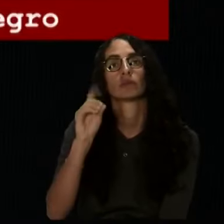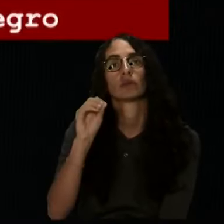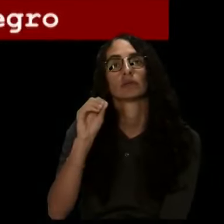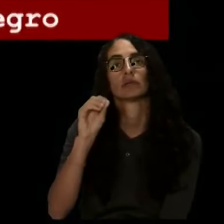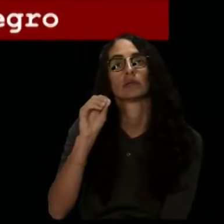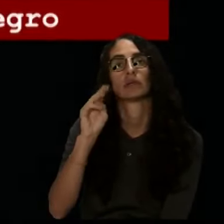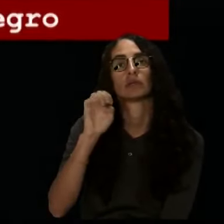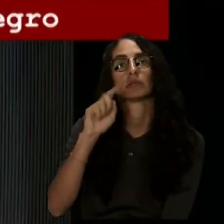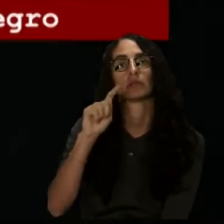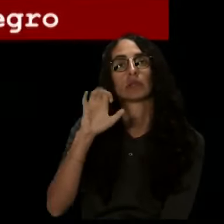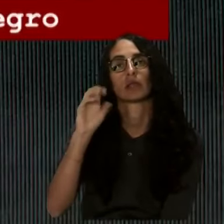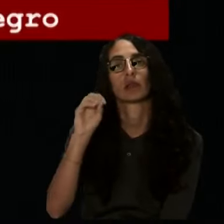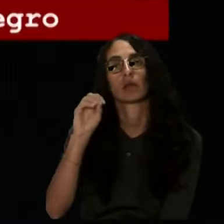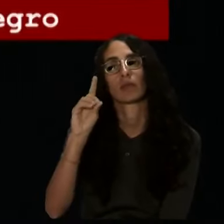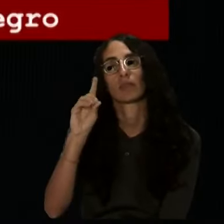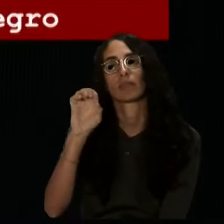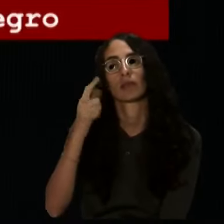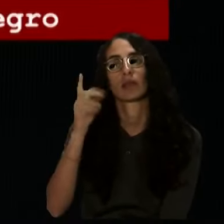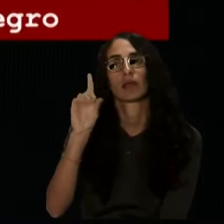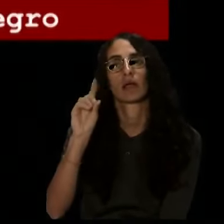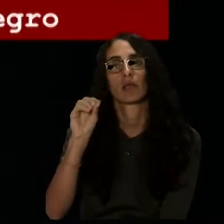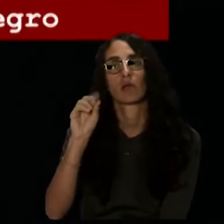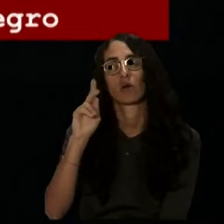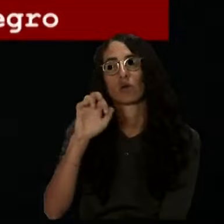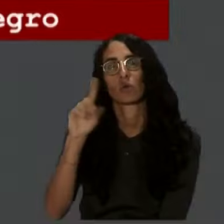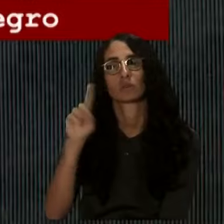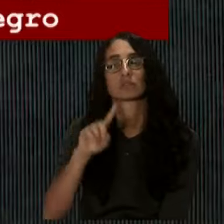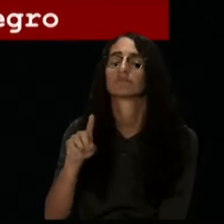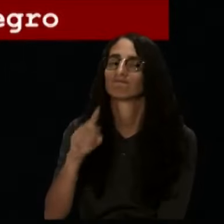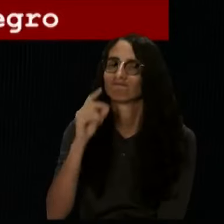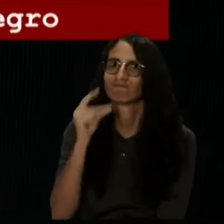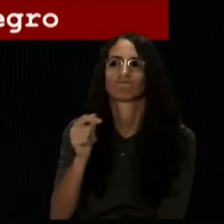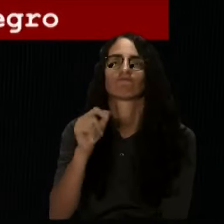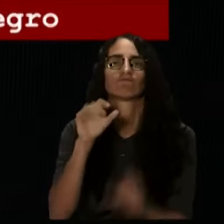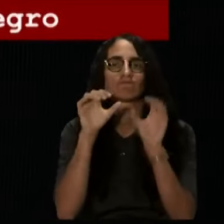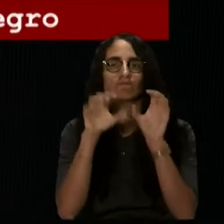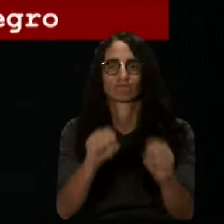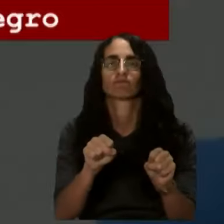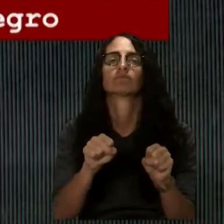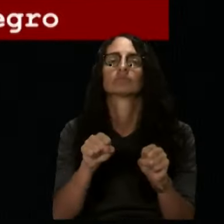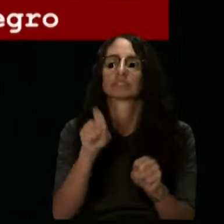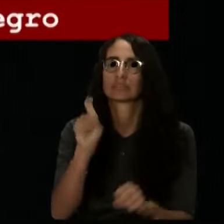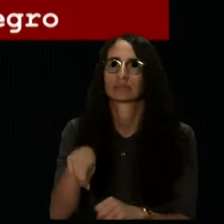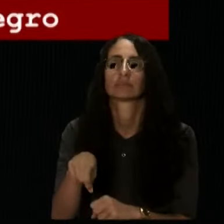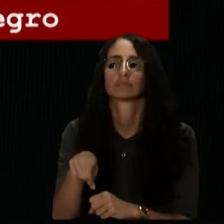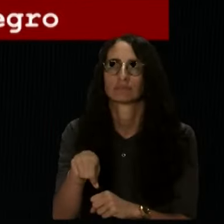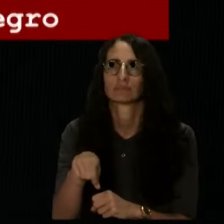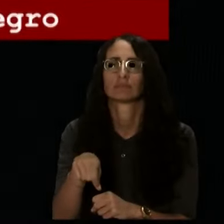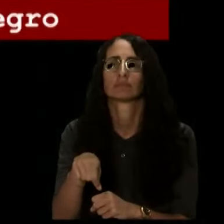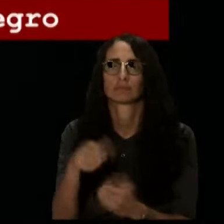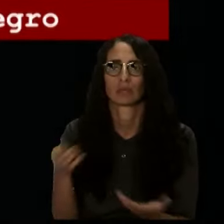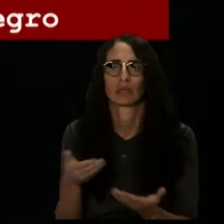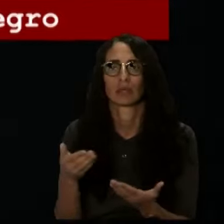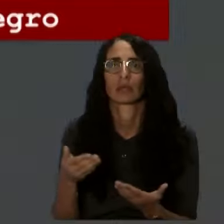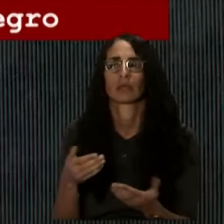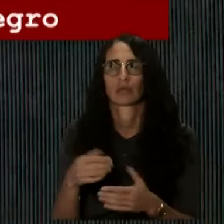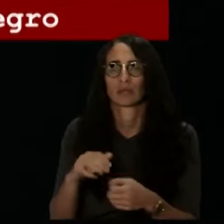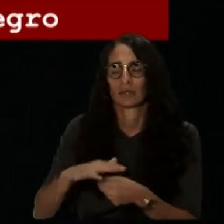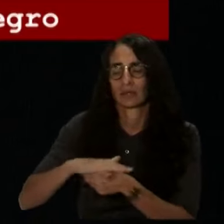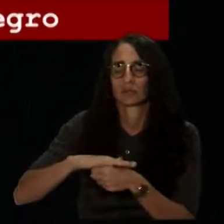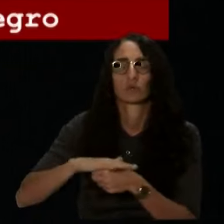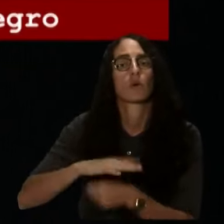domitilo Delgado Ruiz esta persona tiene que ser arrestada de inmediato tiene orden de arresto y figura en los más buscados de la zona